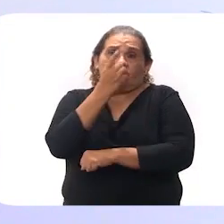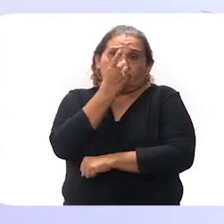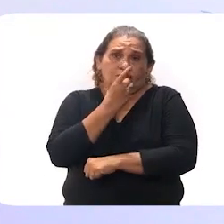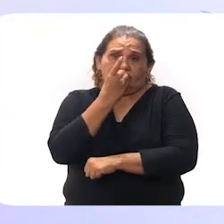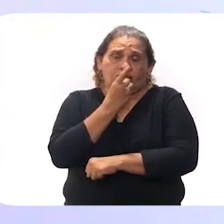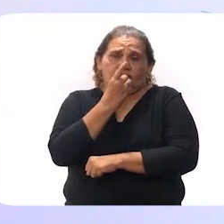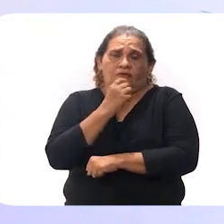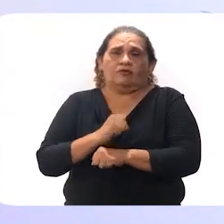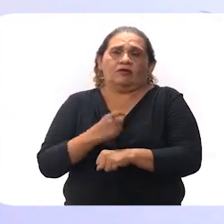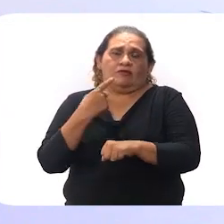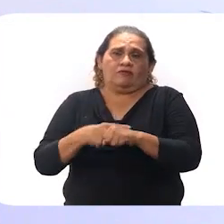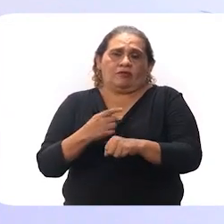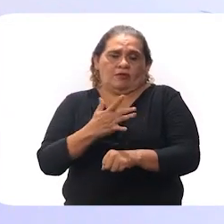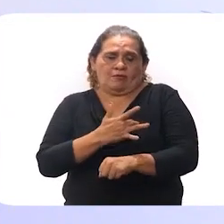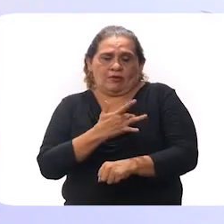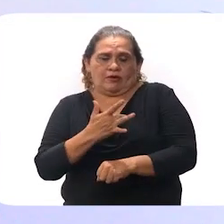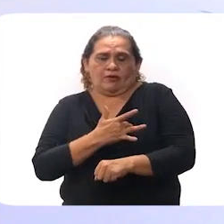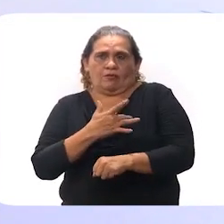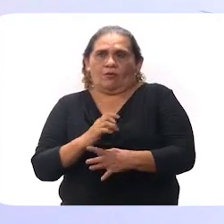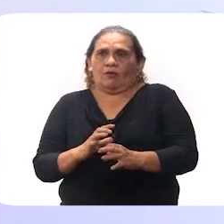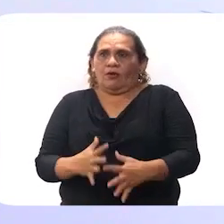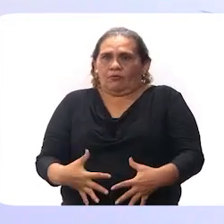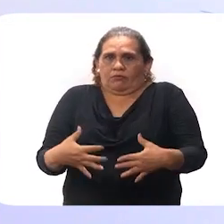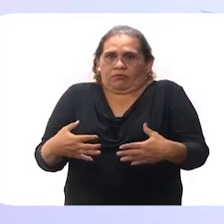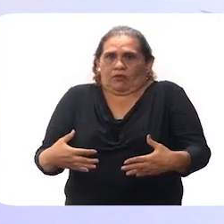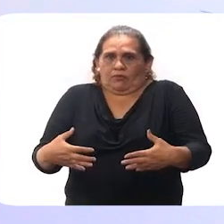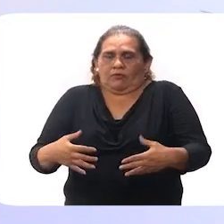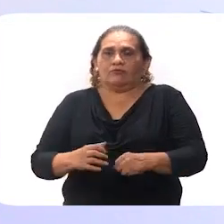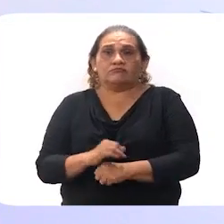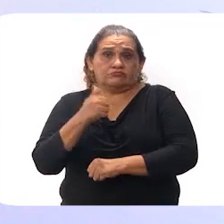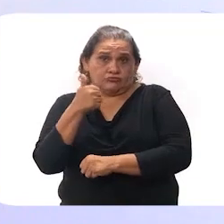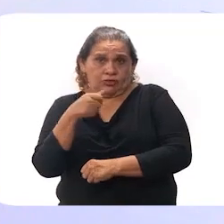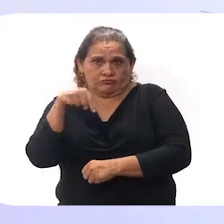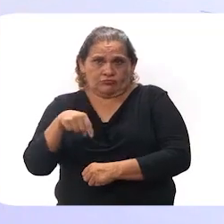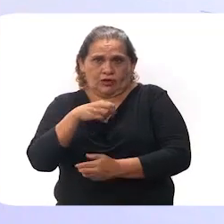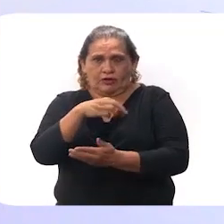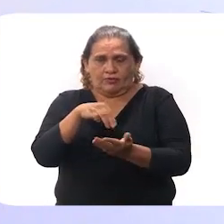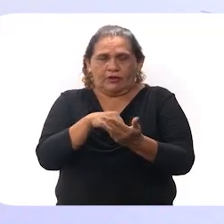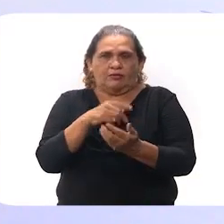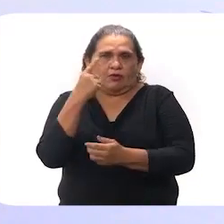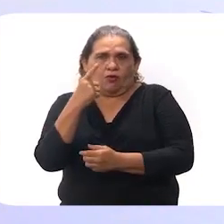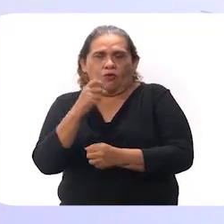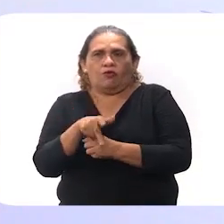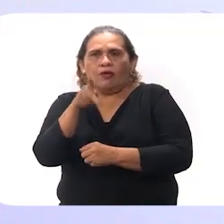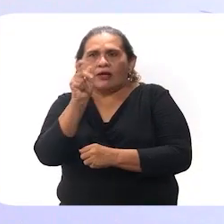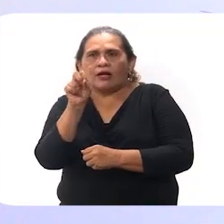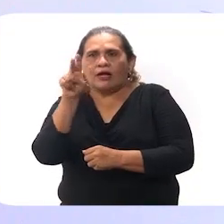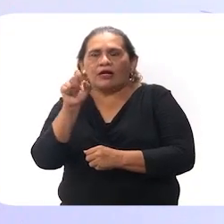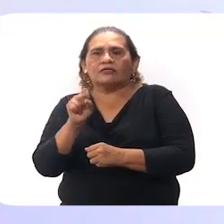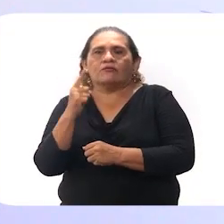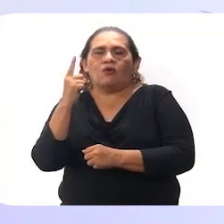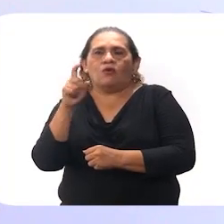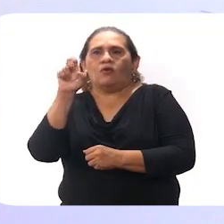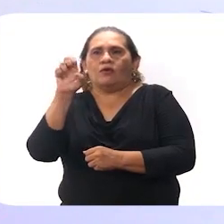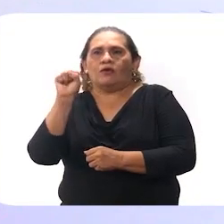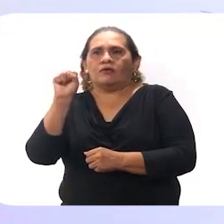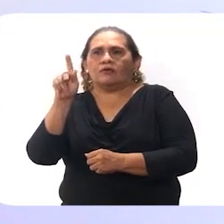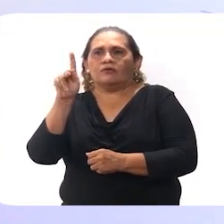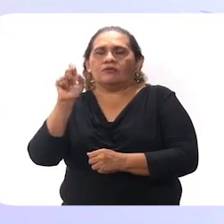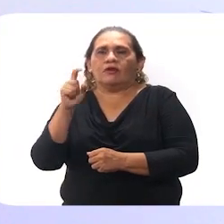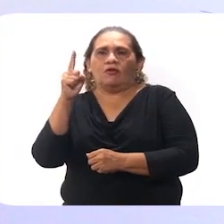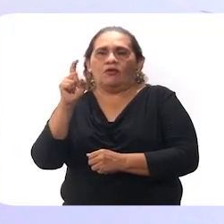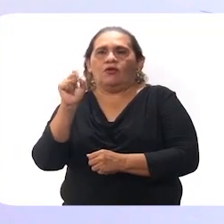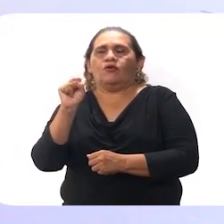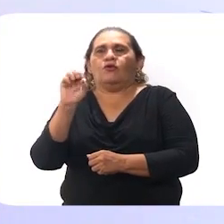diabetes, enfermedad cardiovascular y obesidad. 6 residían en Mérida, 1 en Canacín, 1 en Espita, 1 en